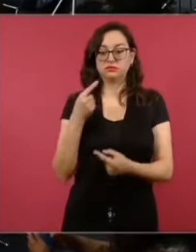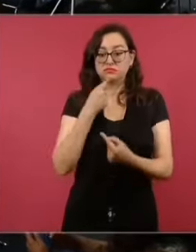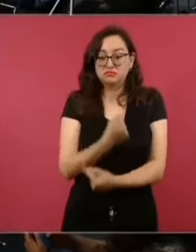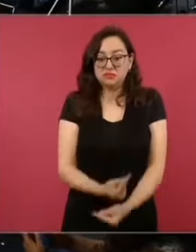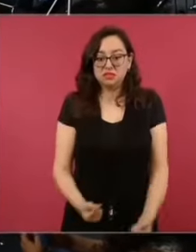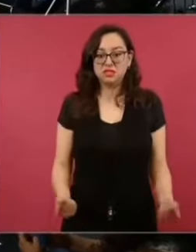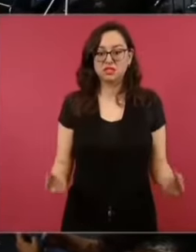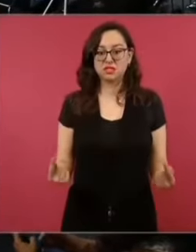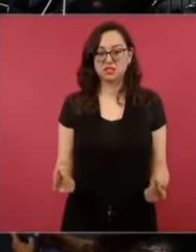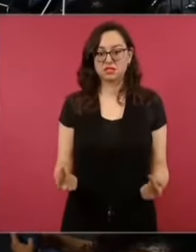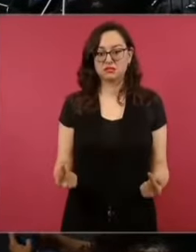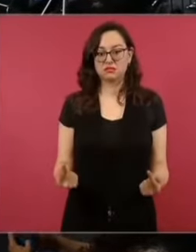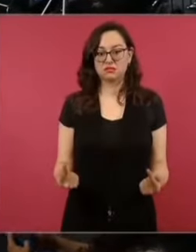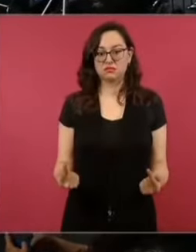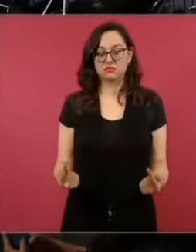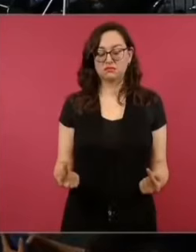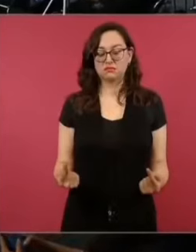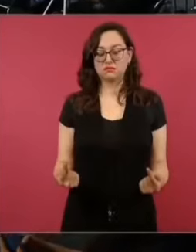niñas, niños,